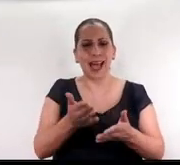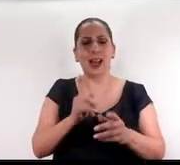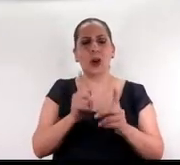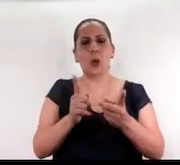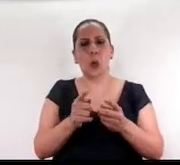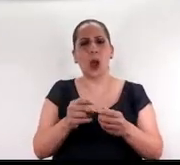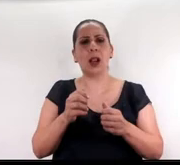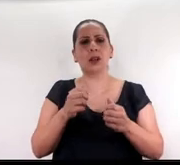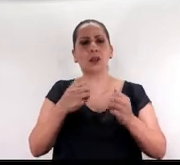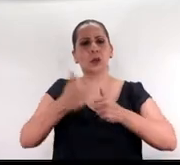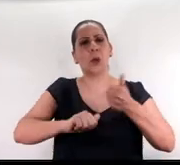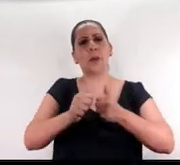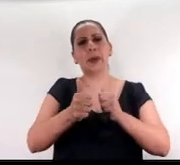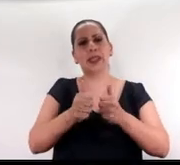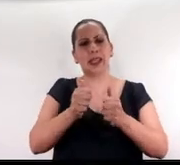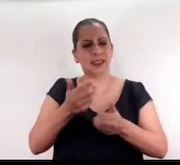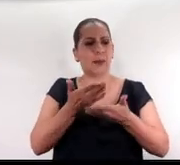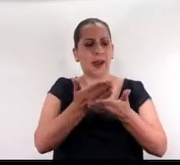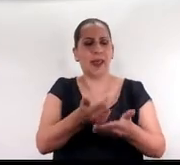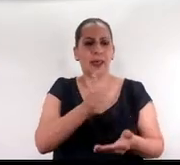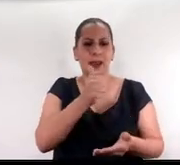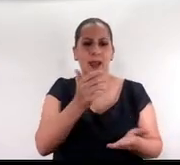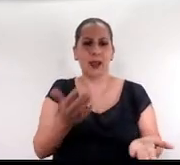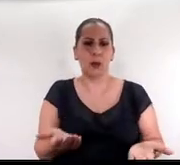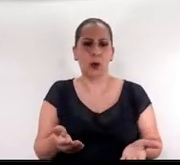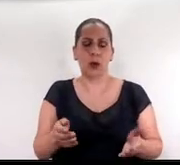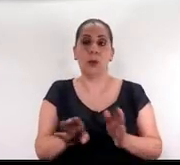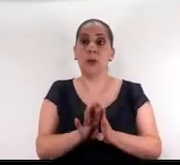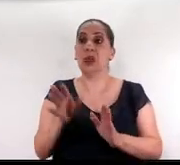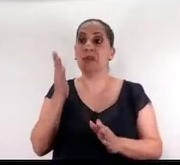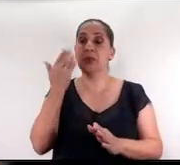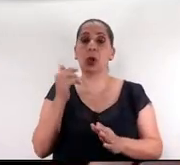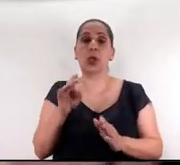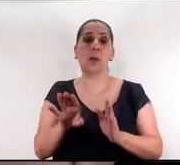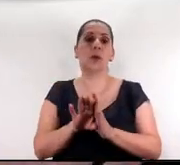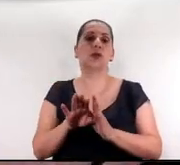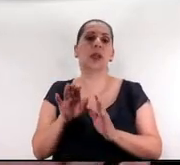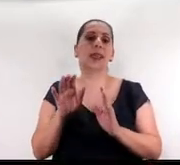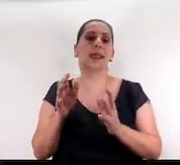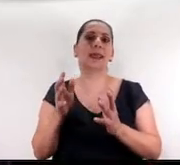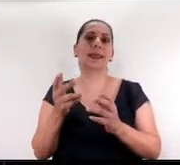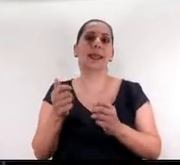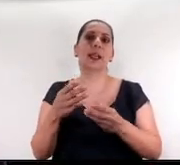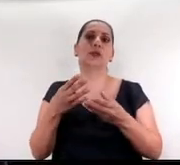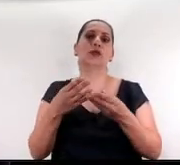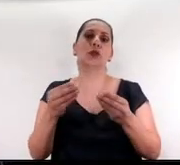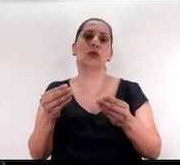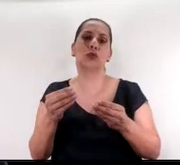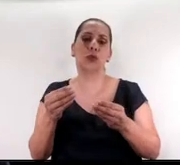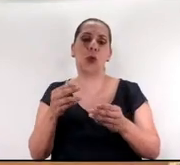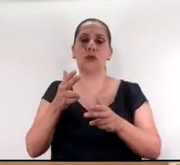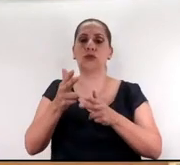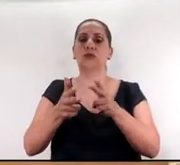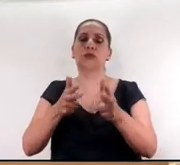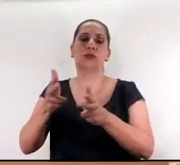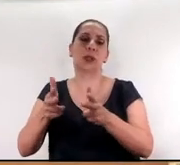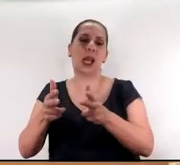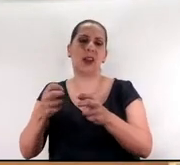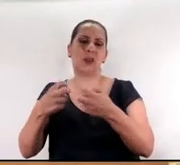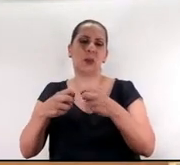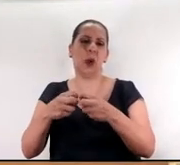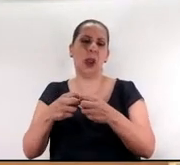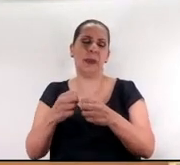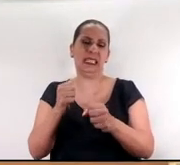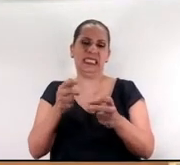este país. Porque es muy fácil comprimir la oferta, eso es como cuando uno quiere resolver el problema de tránsito prohibiendo los carros. Si uno los